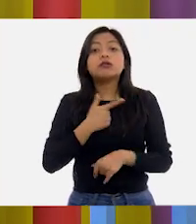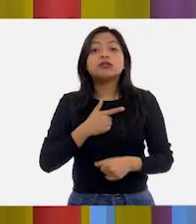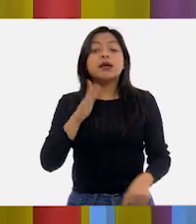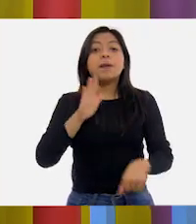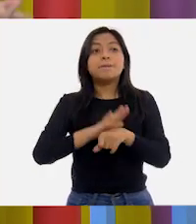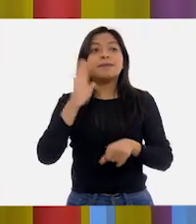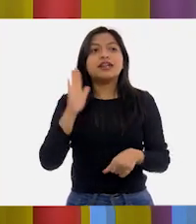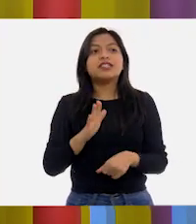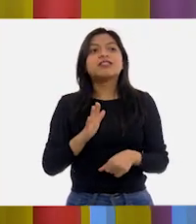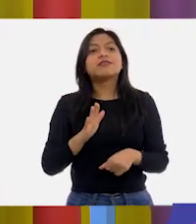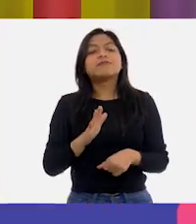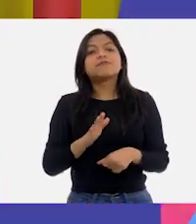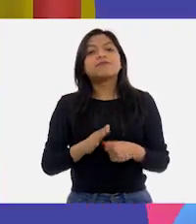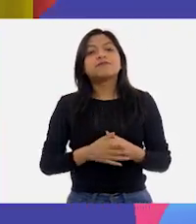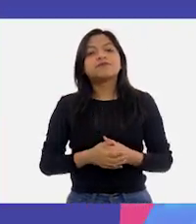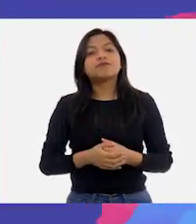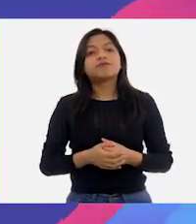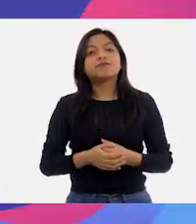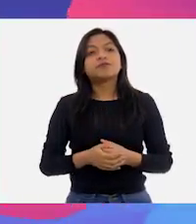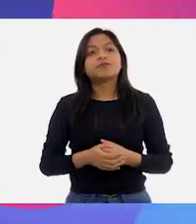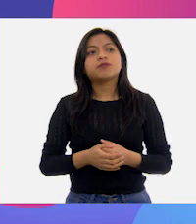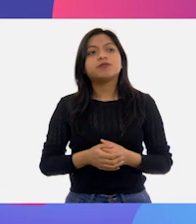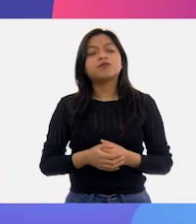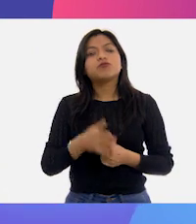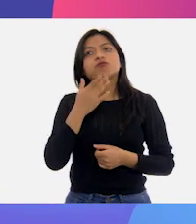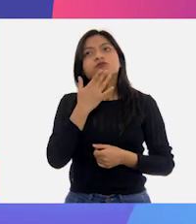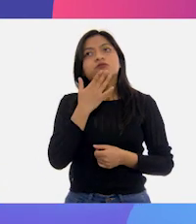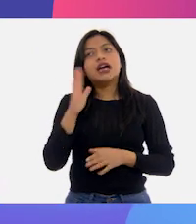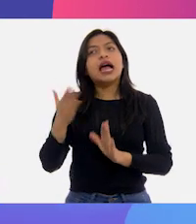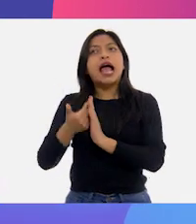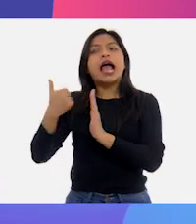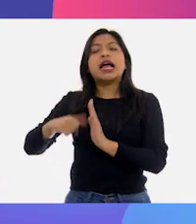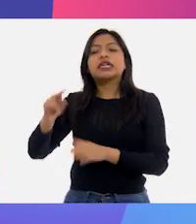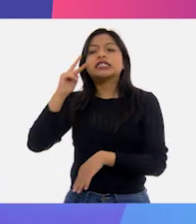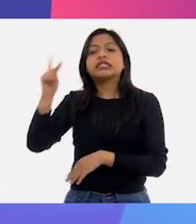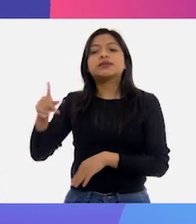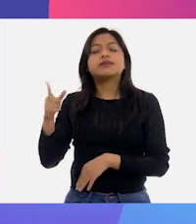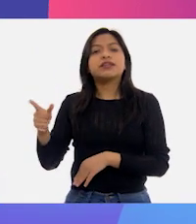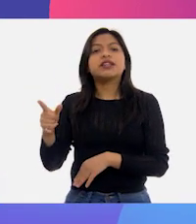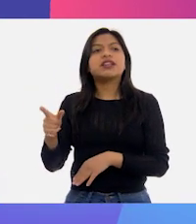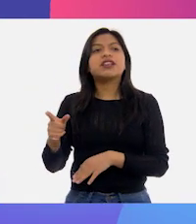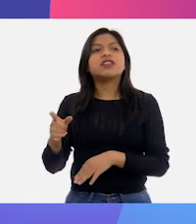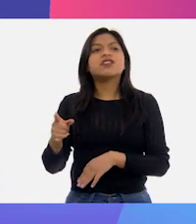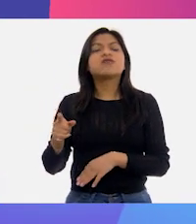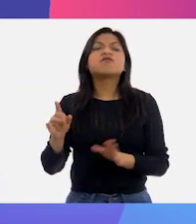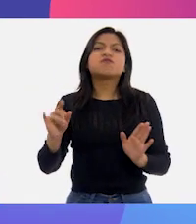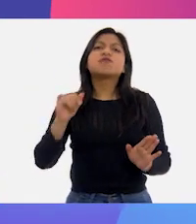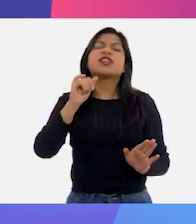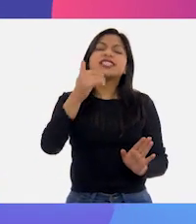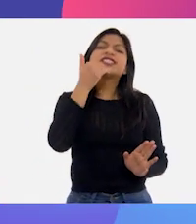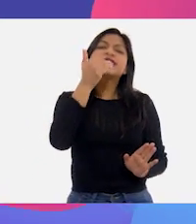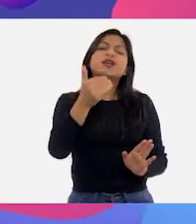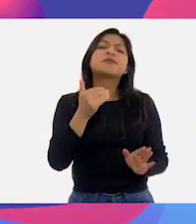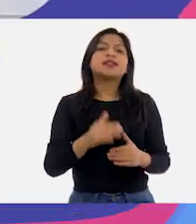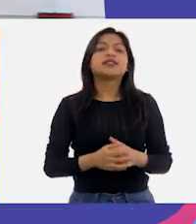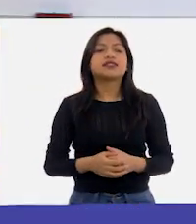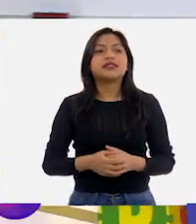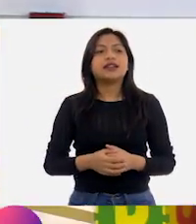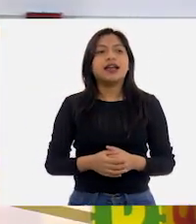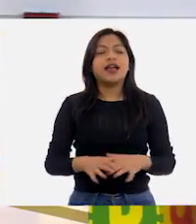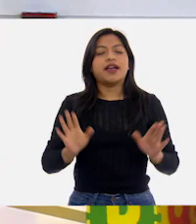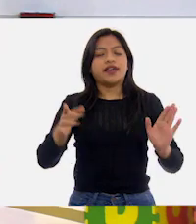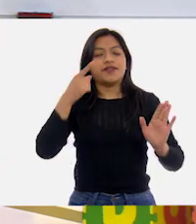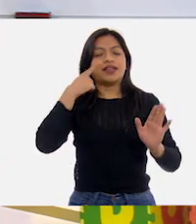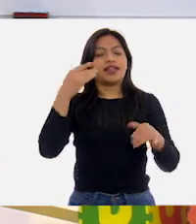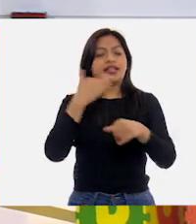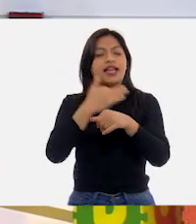de la cama, quiere el hermano. Ajá. En el fragmento que nos pusiste. Bueno, no, sí, suena bien. Mejor para